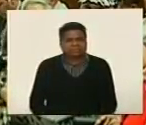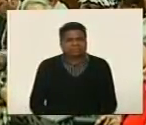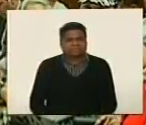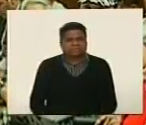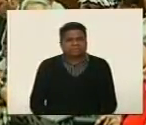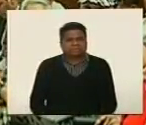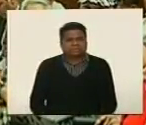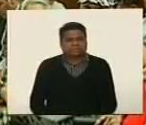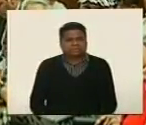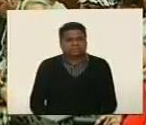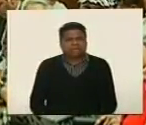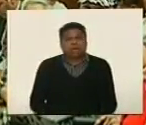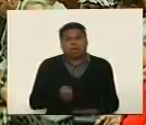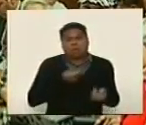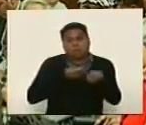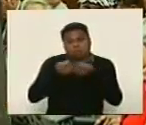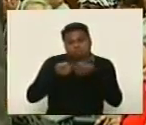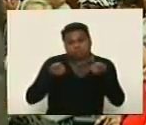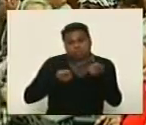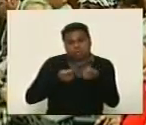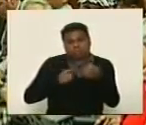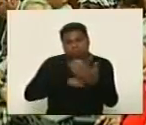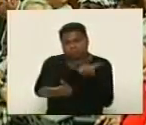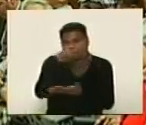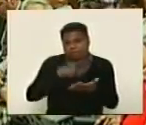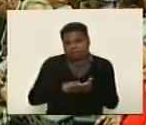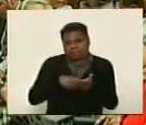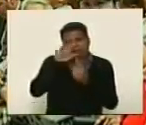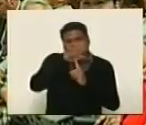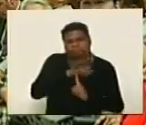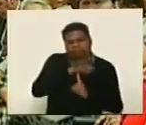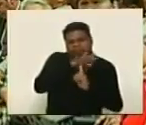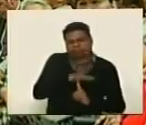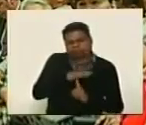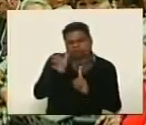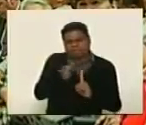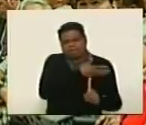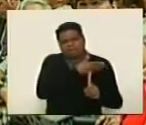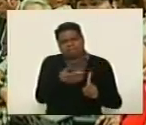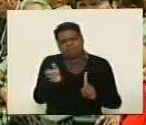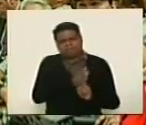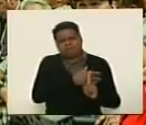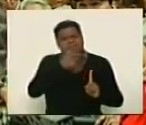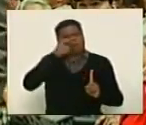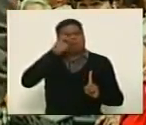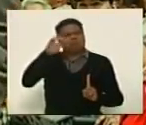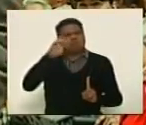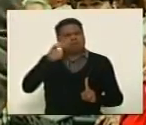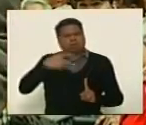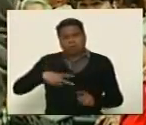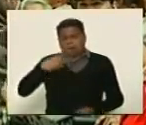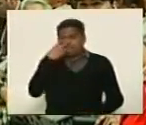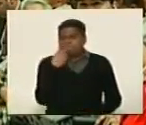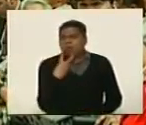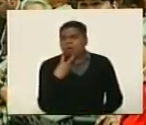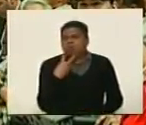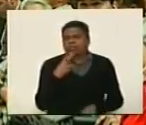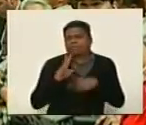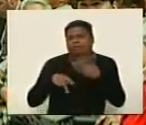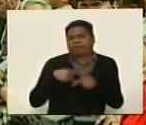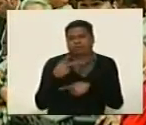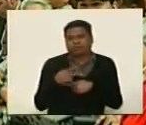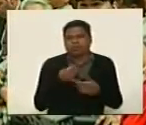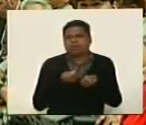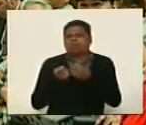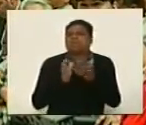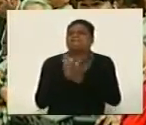los imperialistas hegemonizan, dominan, oprimen y pisotean a los pueblos del mundo, a los que somos productores de